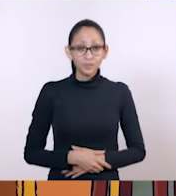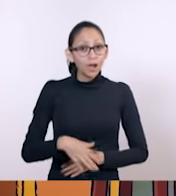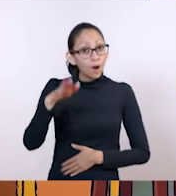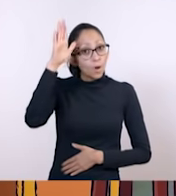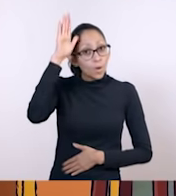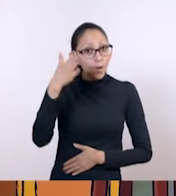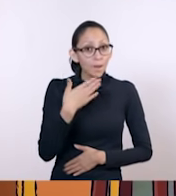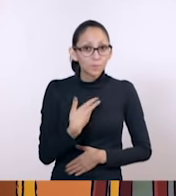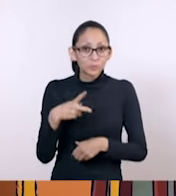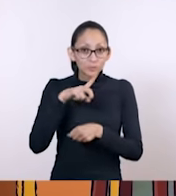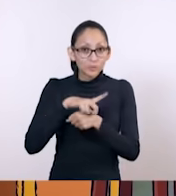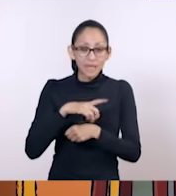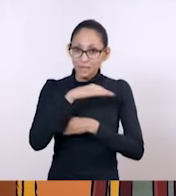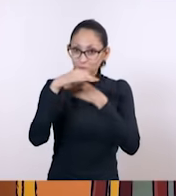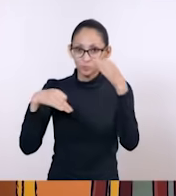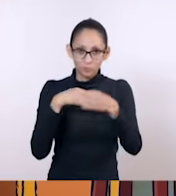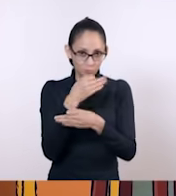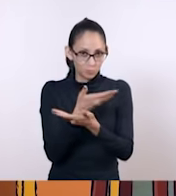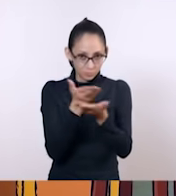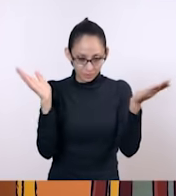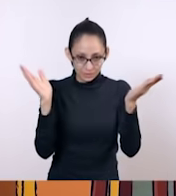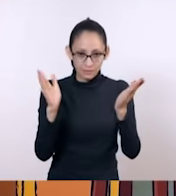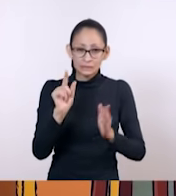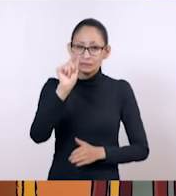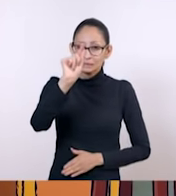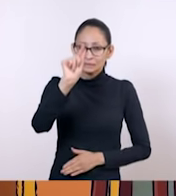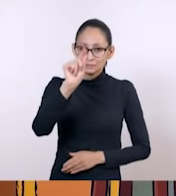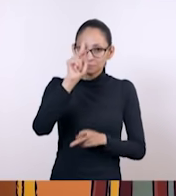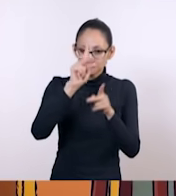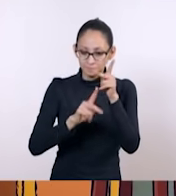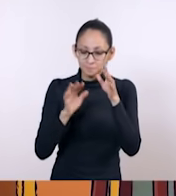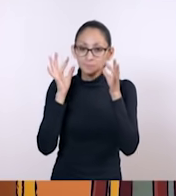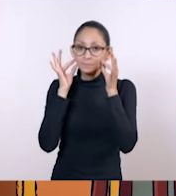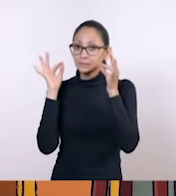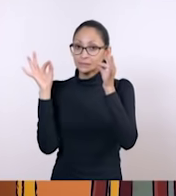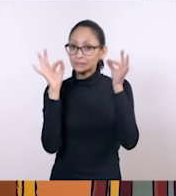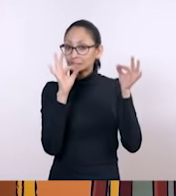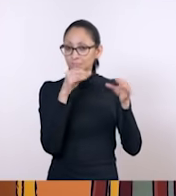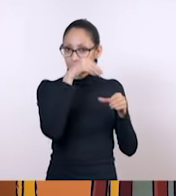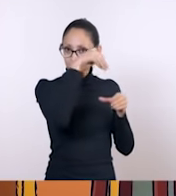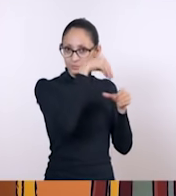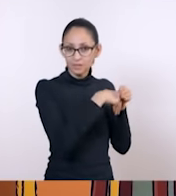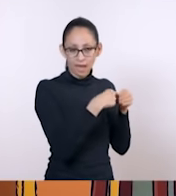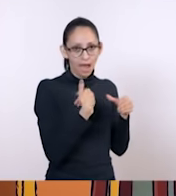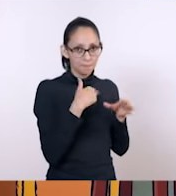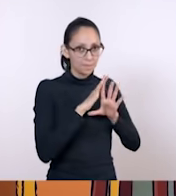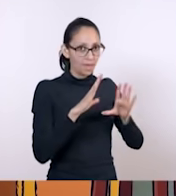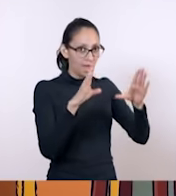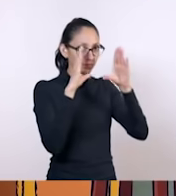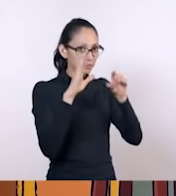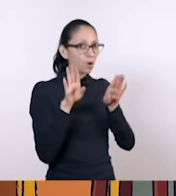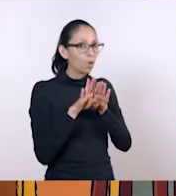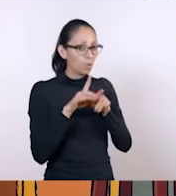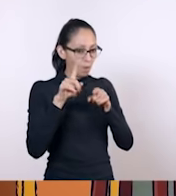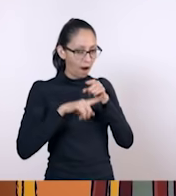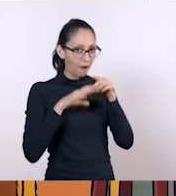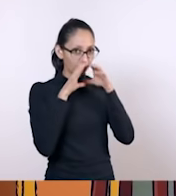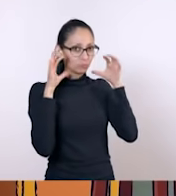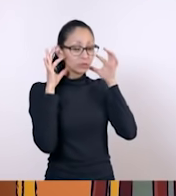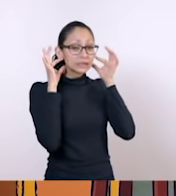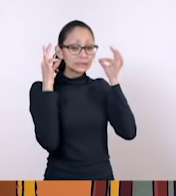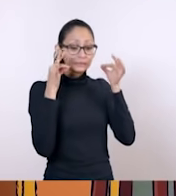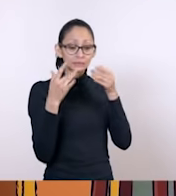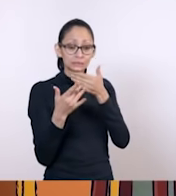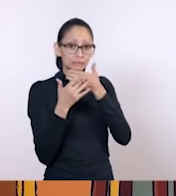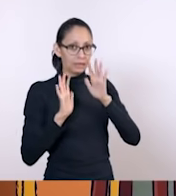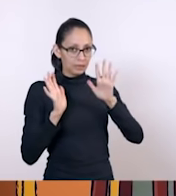Hola, ¿qué tal? Buenos días, buenos días a todos y a todas. Permítanme un momento, por favor. Ya me enseñaron cómo quitarme esta cosa sin